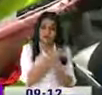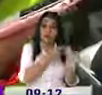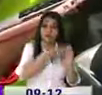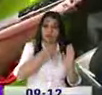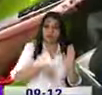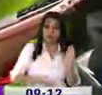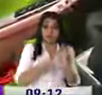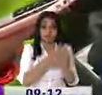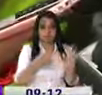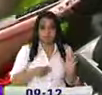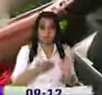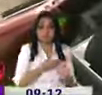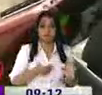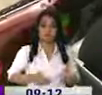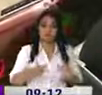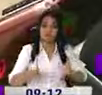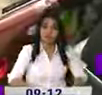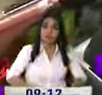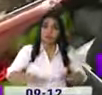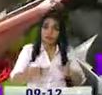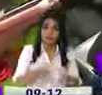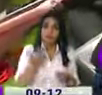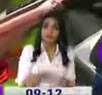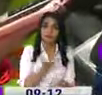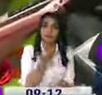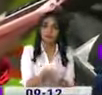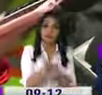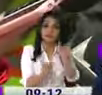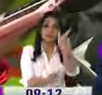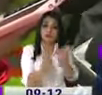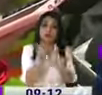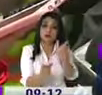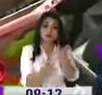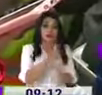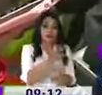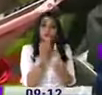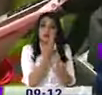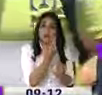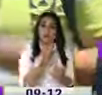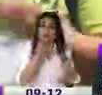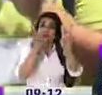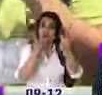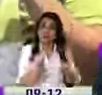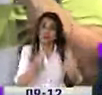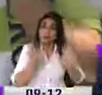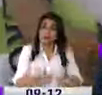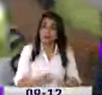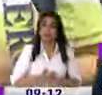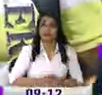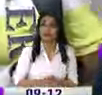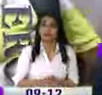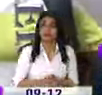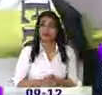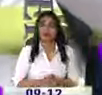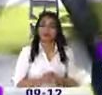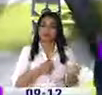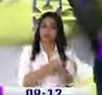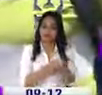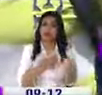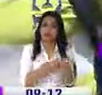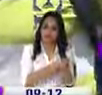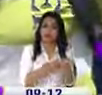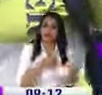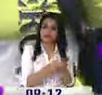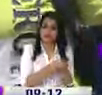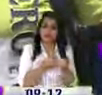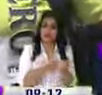Montecristi, el presidente Lenín Moreno le plantea a la gente pronunciarse sobre estos temas. ¡Sí! ¡Apoyo! ¡Apoyo!